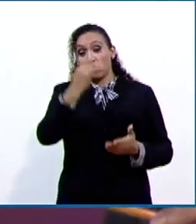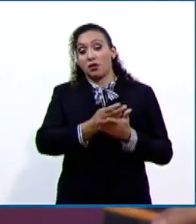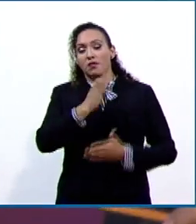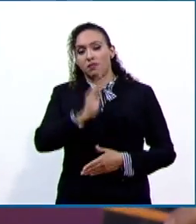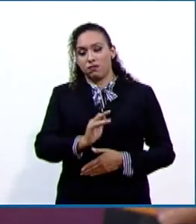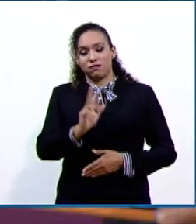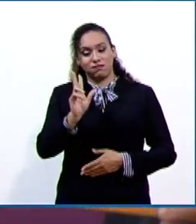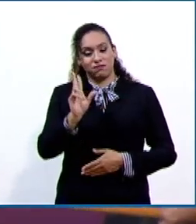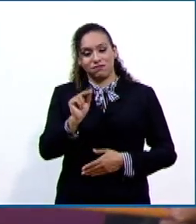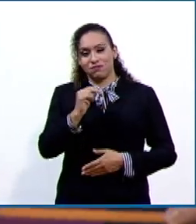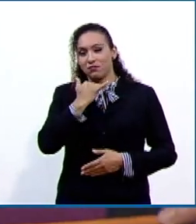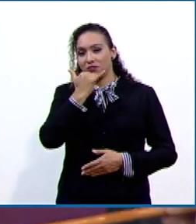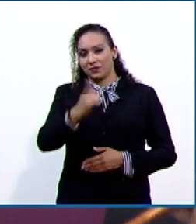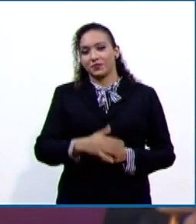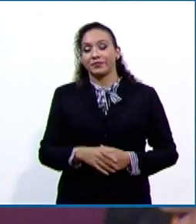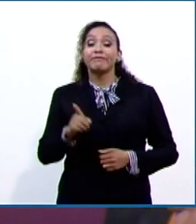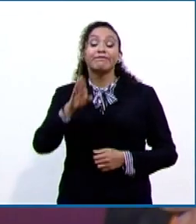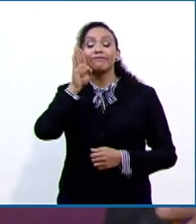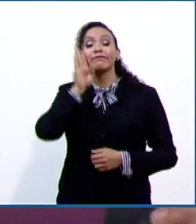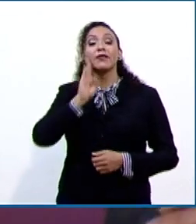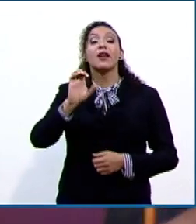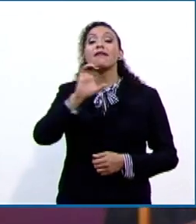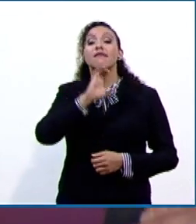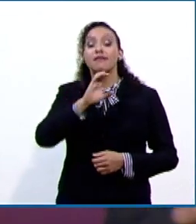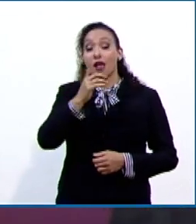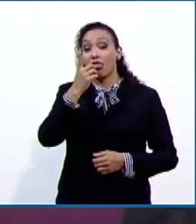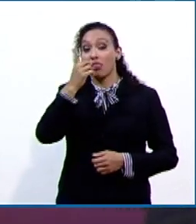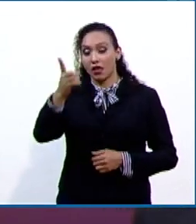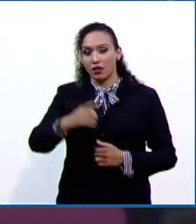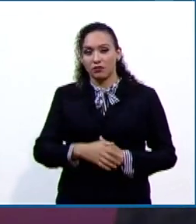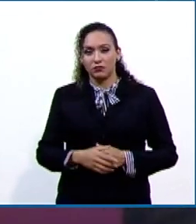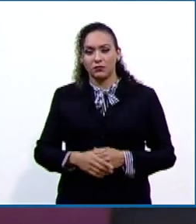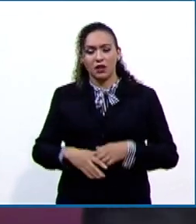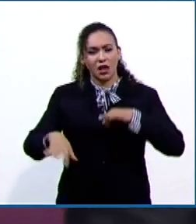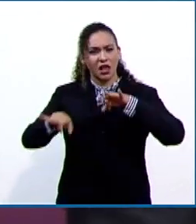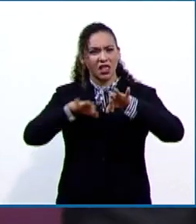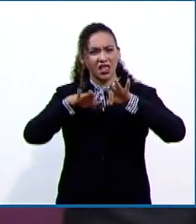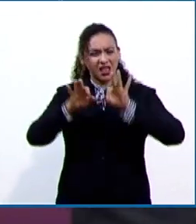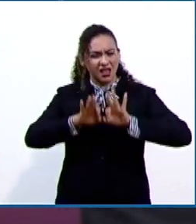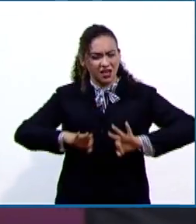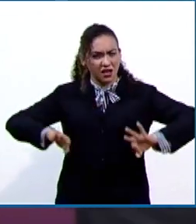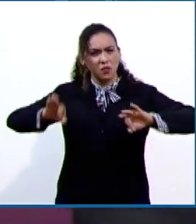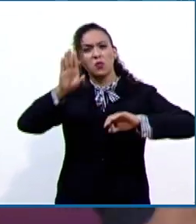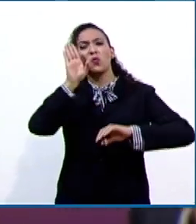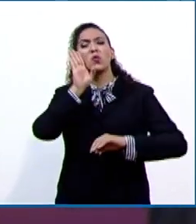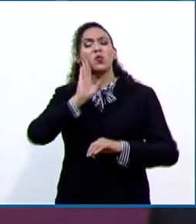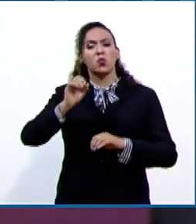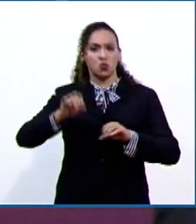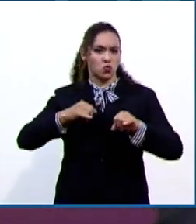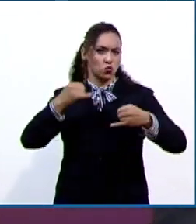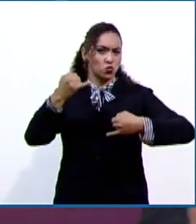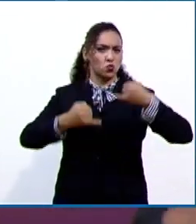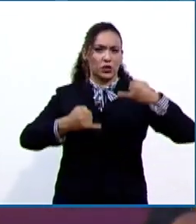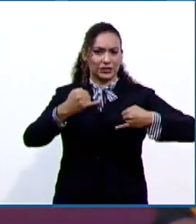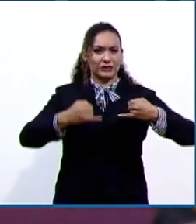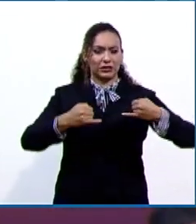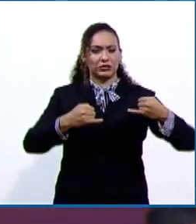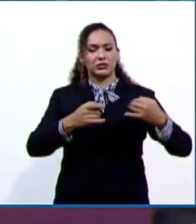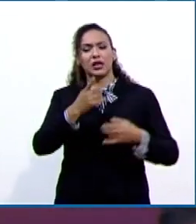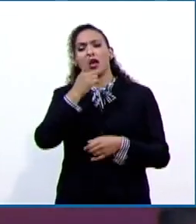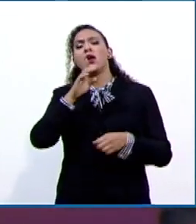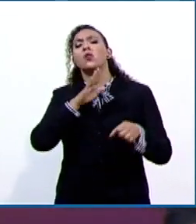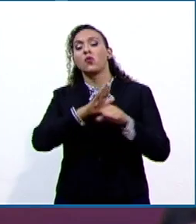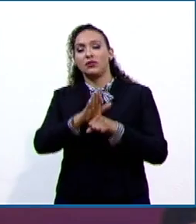El ministro Juan Luis González Alcántara Carrancá aseguró que la función más valiosa de las y los jueces en un Estado constitucional es